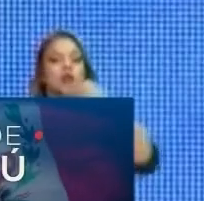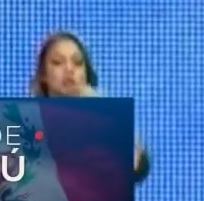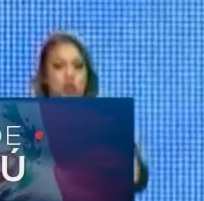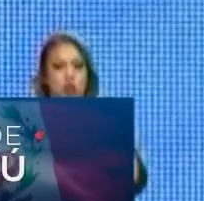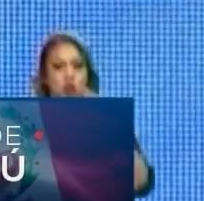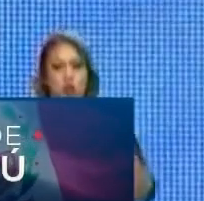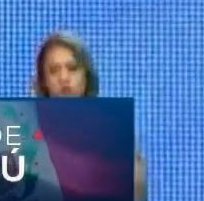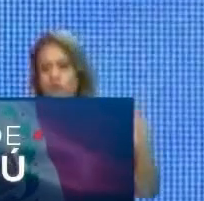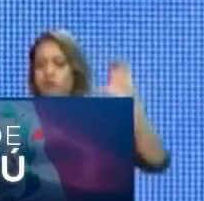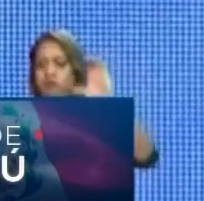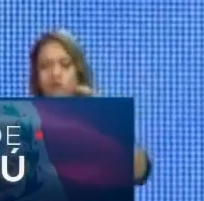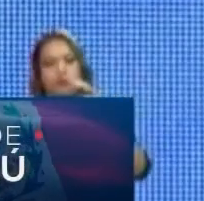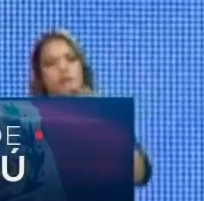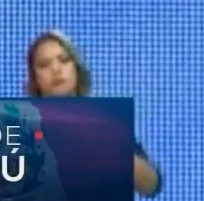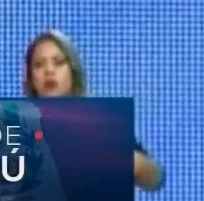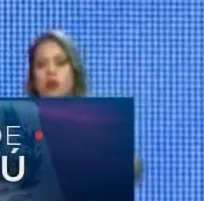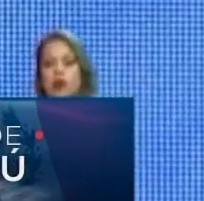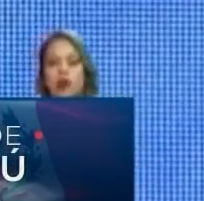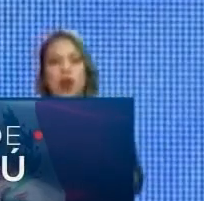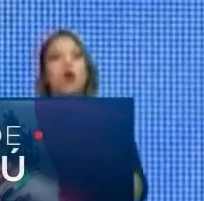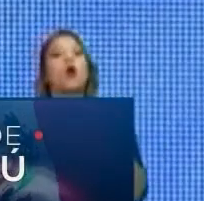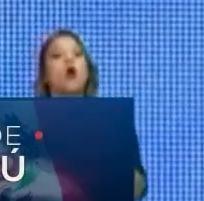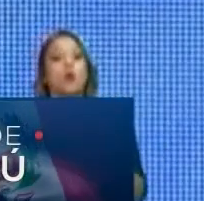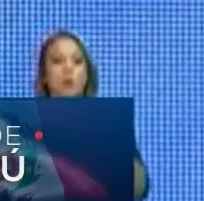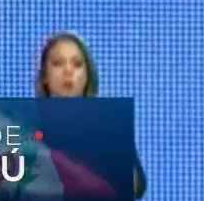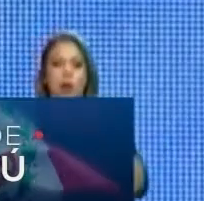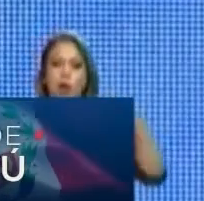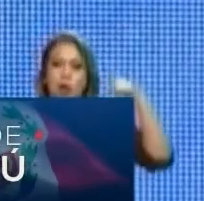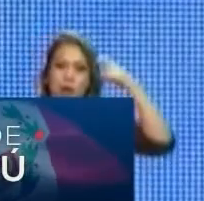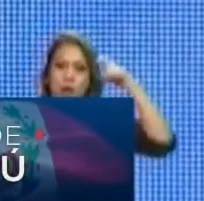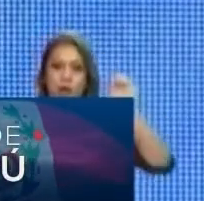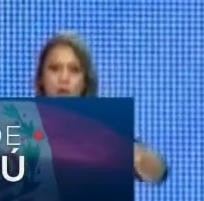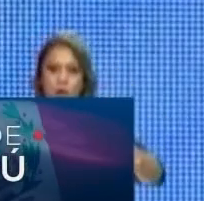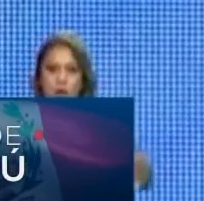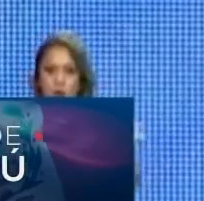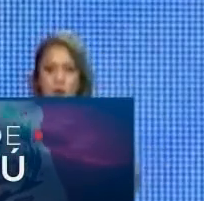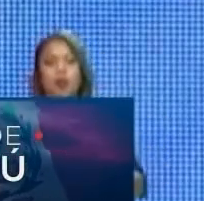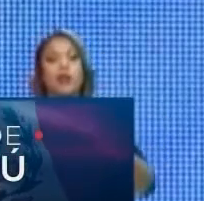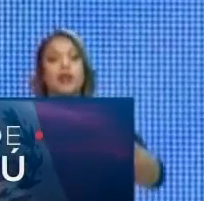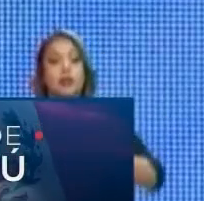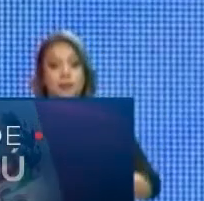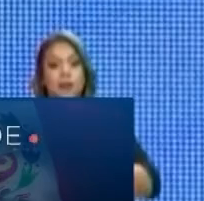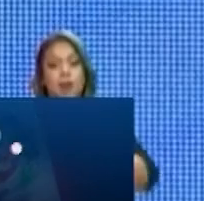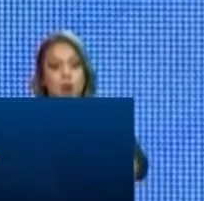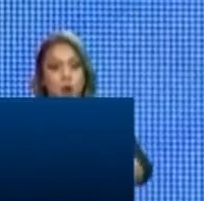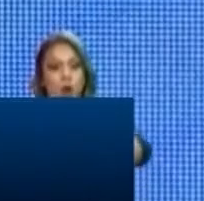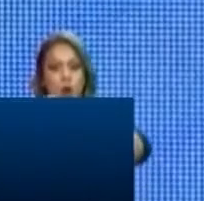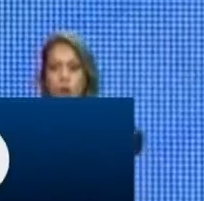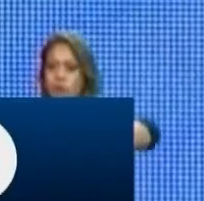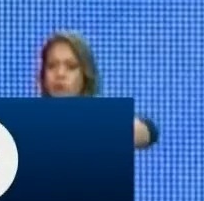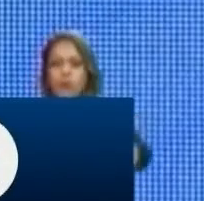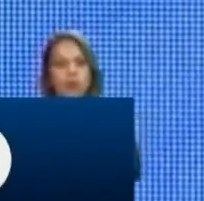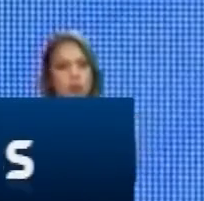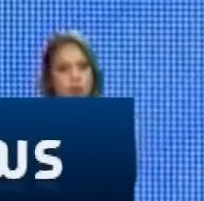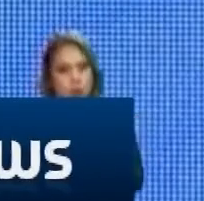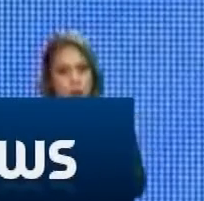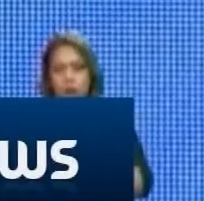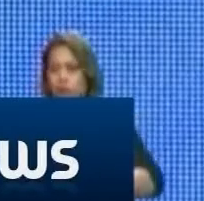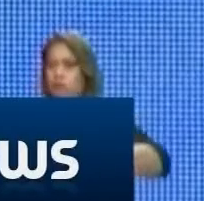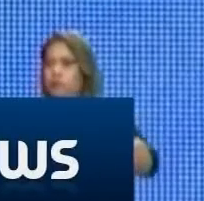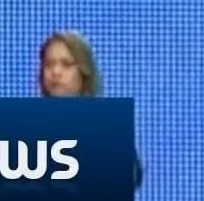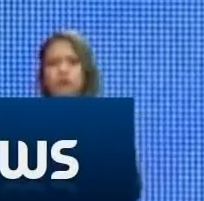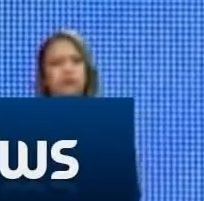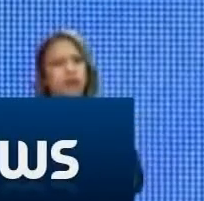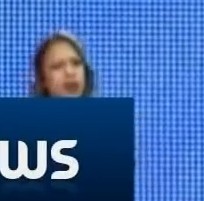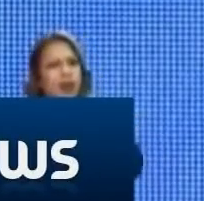para el sector rural a través de Ban Ecuador y la Corporación Financiera Nacional. El agro genera miles de fuentes de trabajo y está